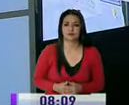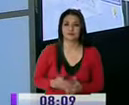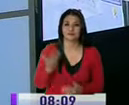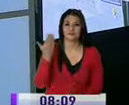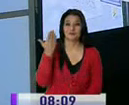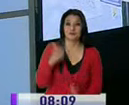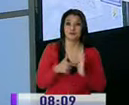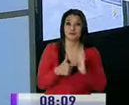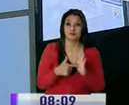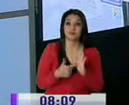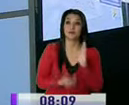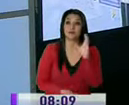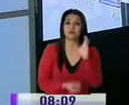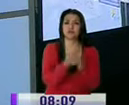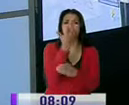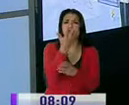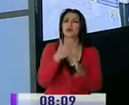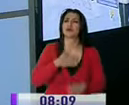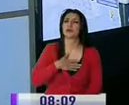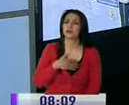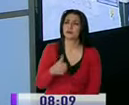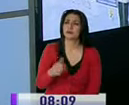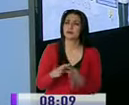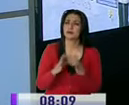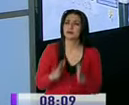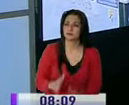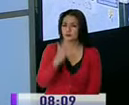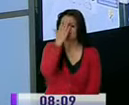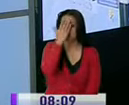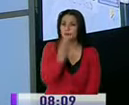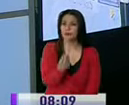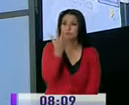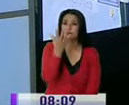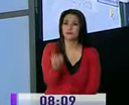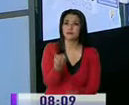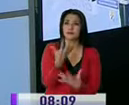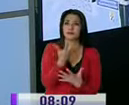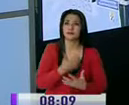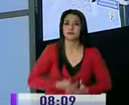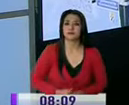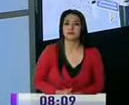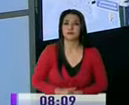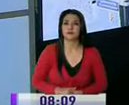registró otra erupción. ¿Cómo va esto, Sofi? Buenos días, cuéntenos.